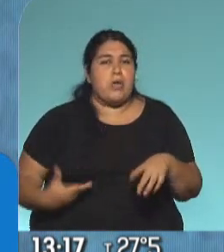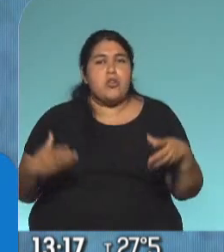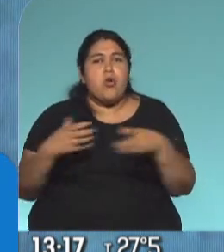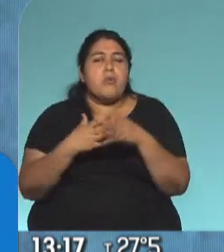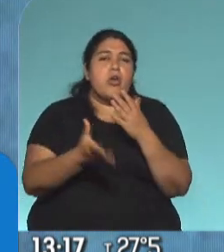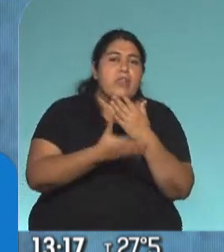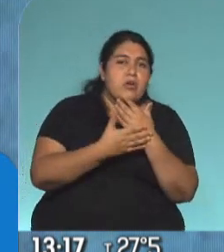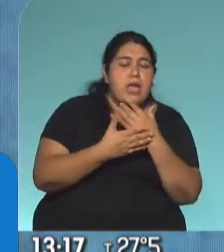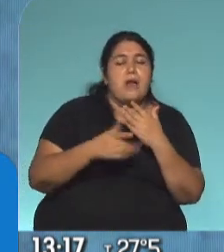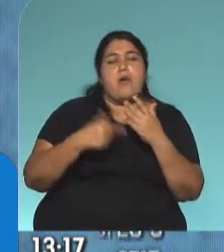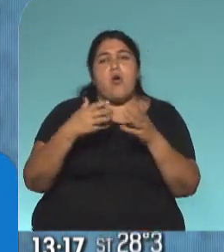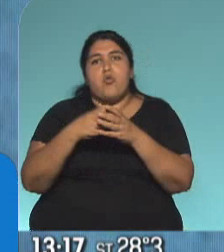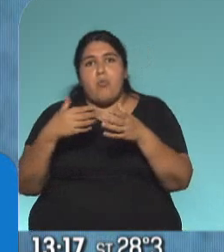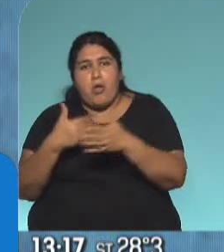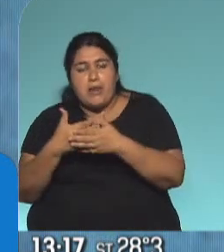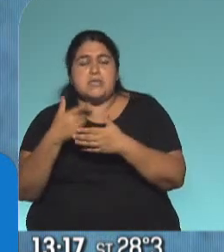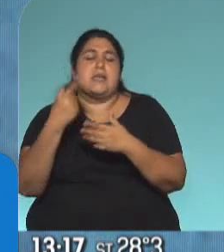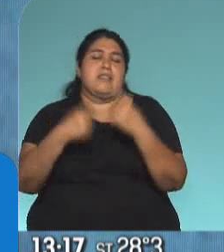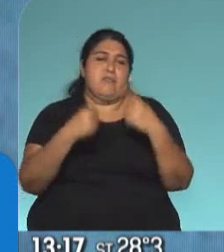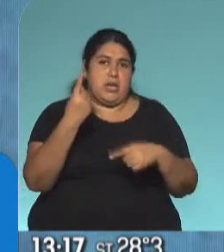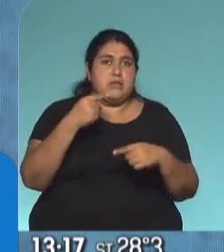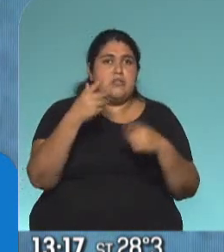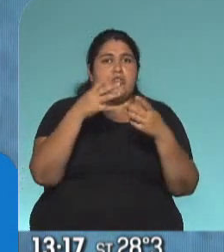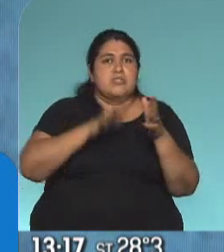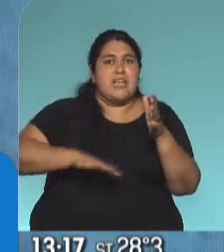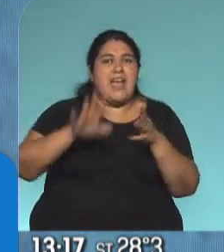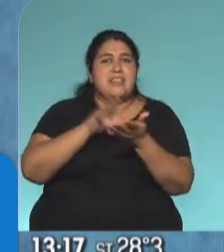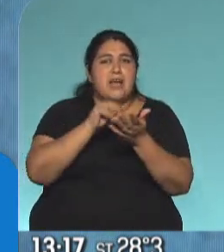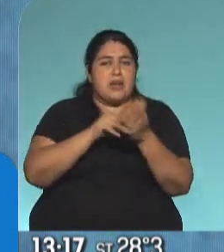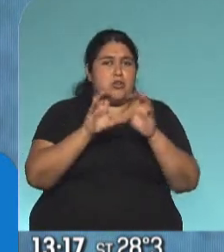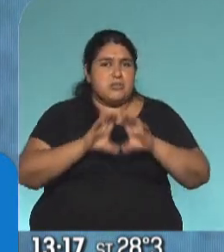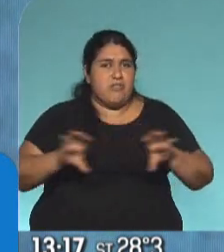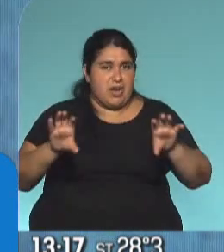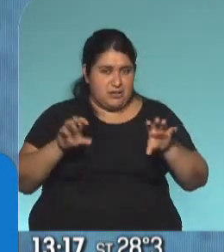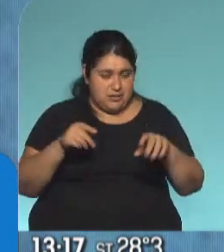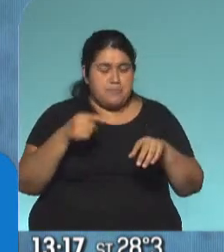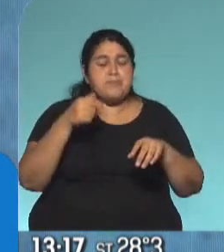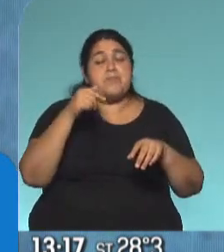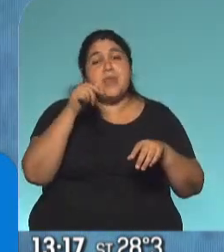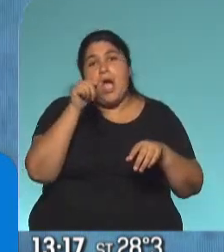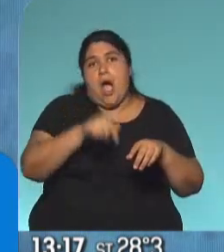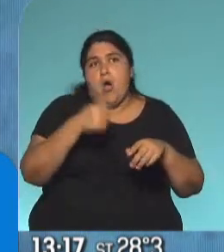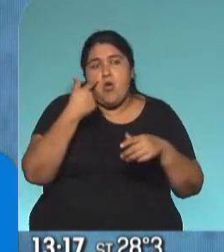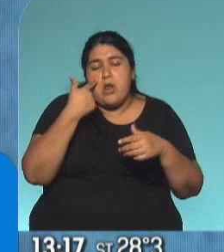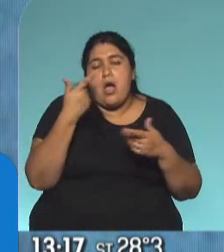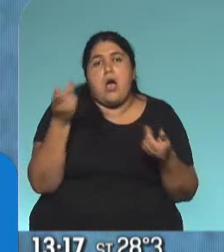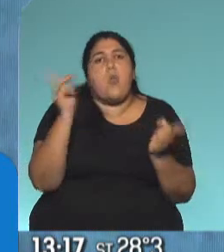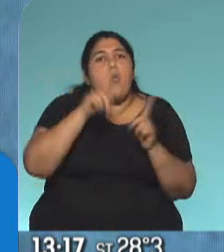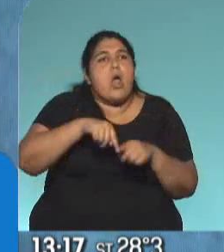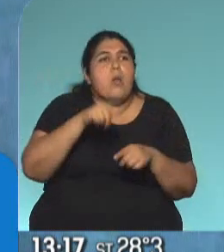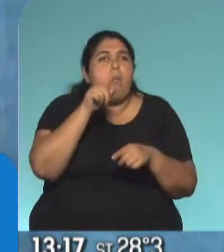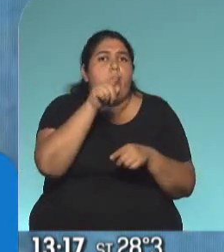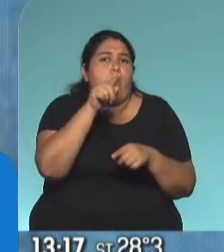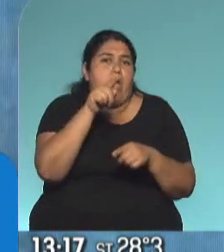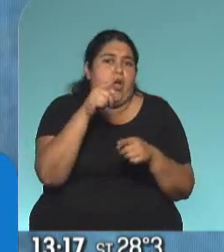progresistas lograron justamente borrar esas diferencias territoriales. Bueno, algo en una elección tan polarizada como esta que se vuelve a recuperar en